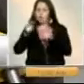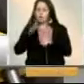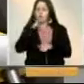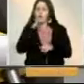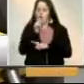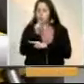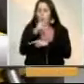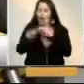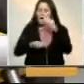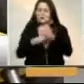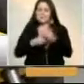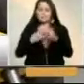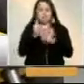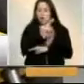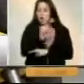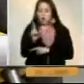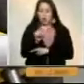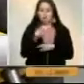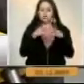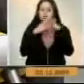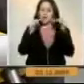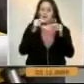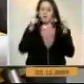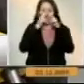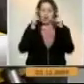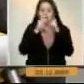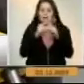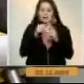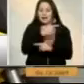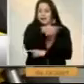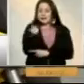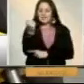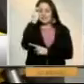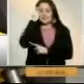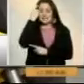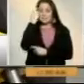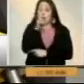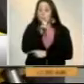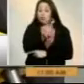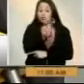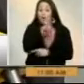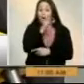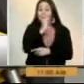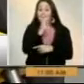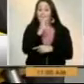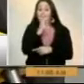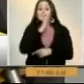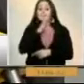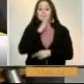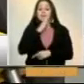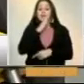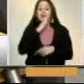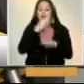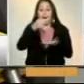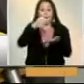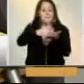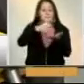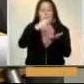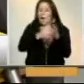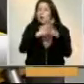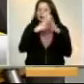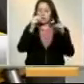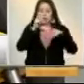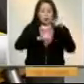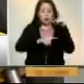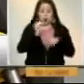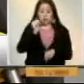es importante que conozcan todos los usuarios y sobre todo los clientes de esos bancos que hay dos de las entidades que están en un proceso de liquidación. Estas